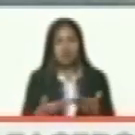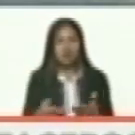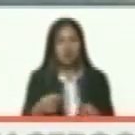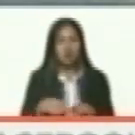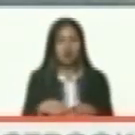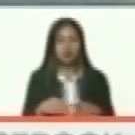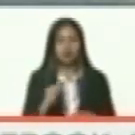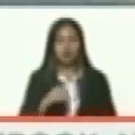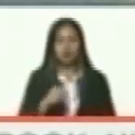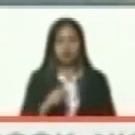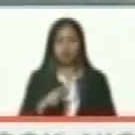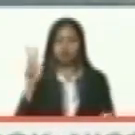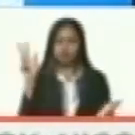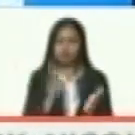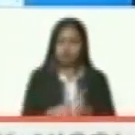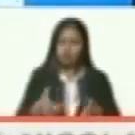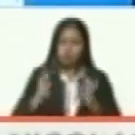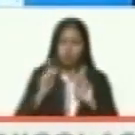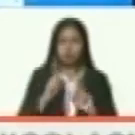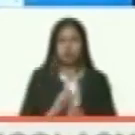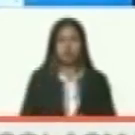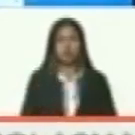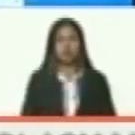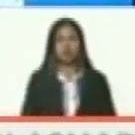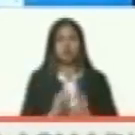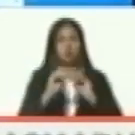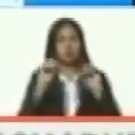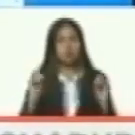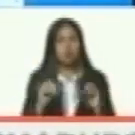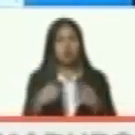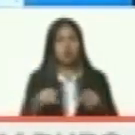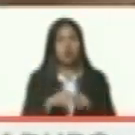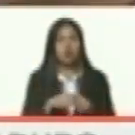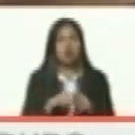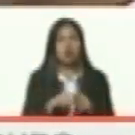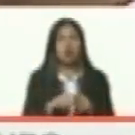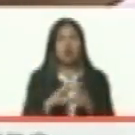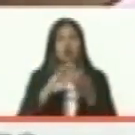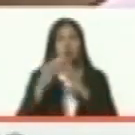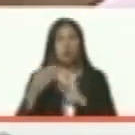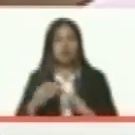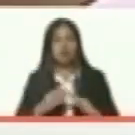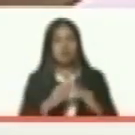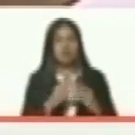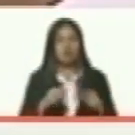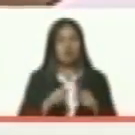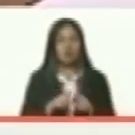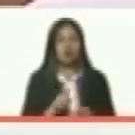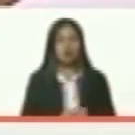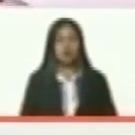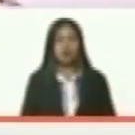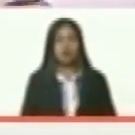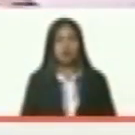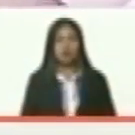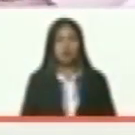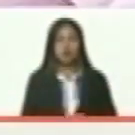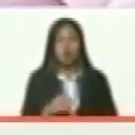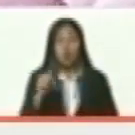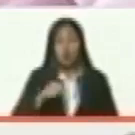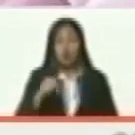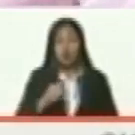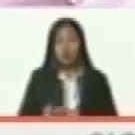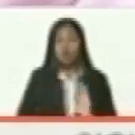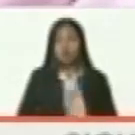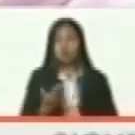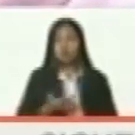que usted va a hacer. Bueno, cúmplase, pues. Convoco a los consejos comunales. Vamos a entregar Muy importante este